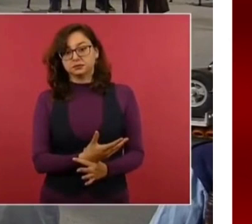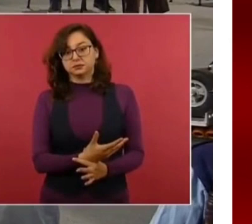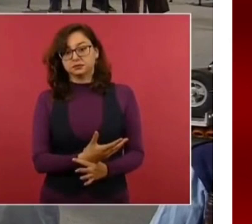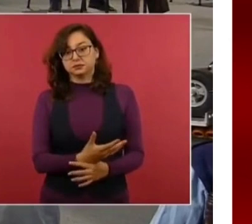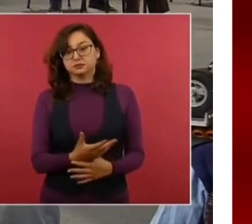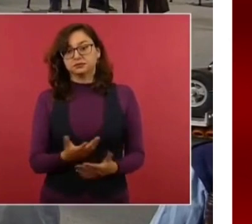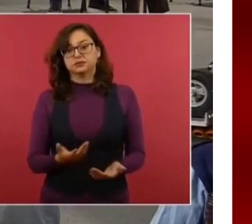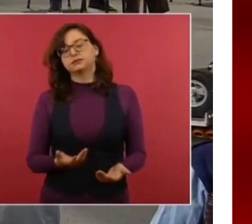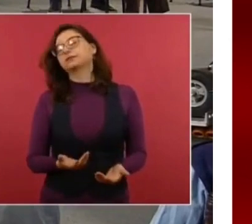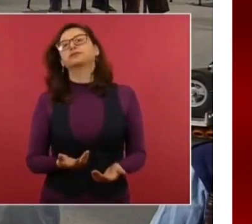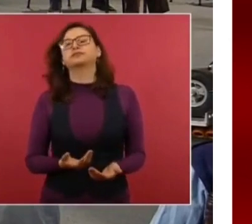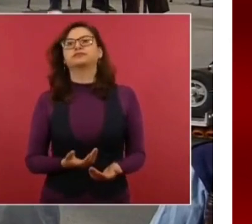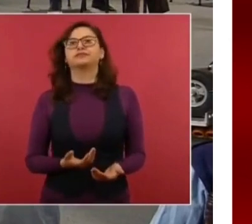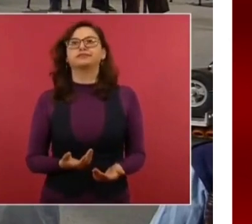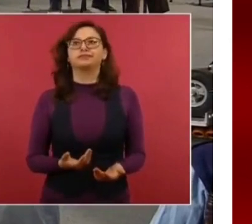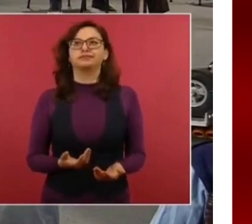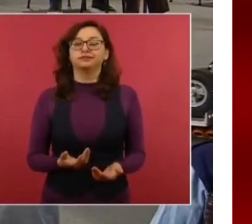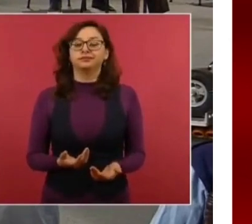imagínense